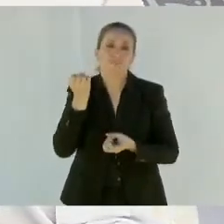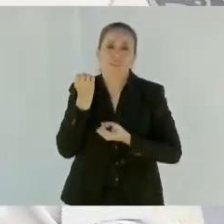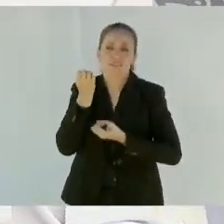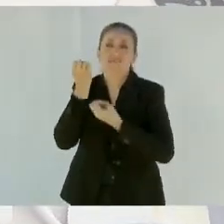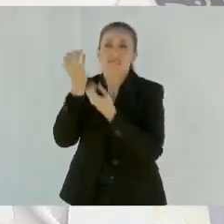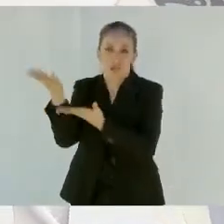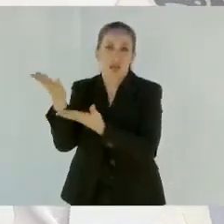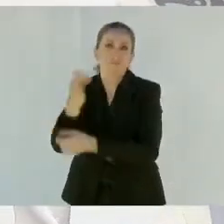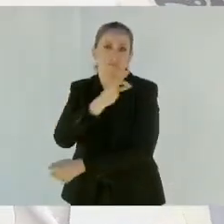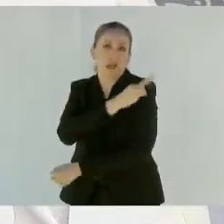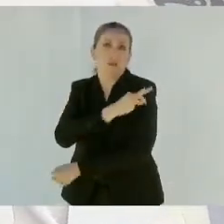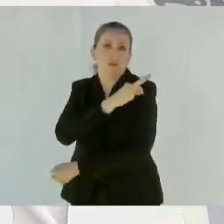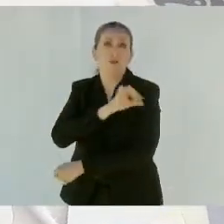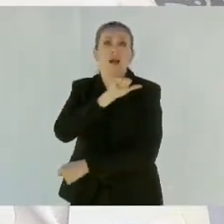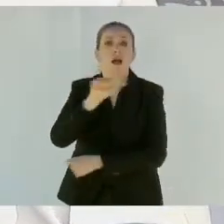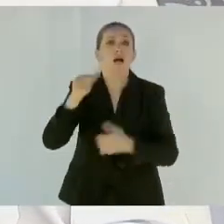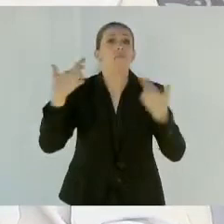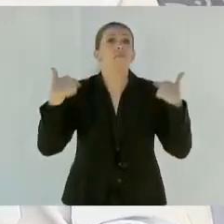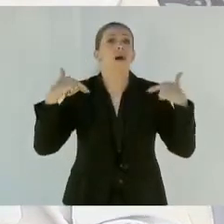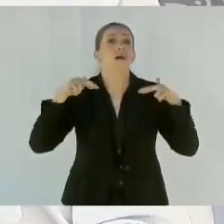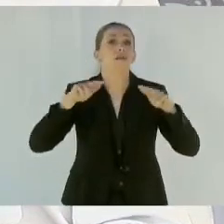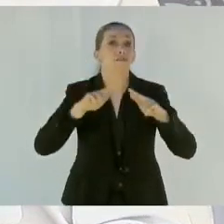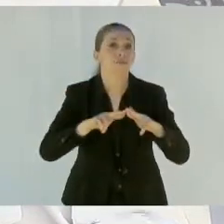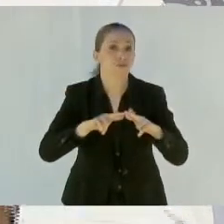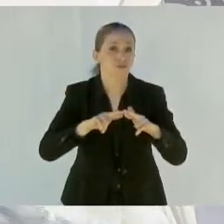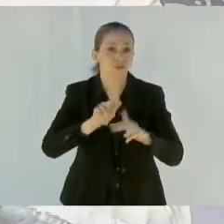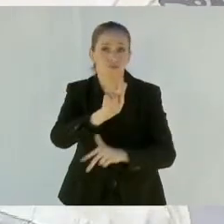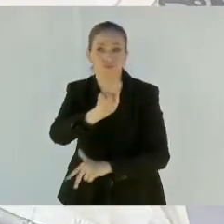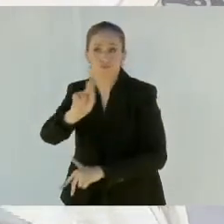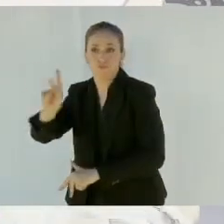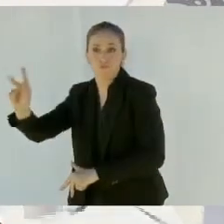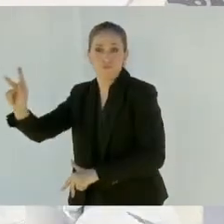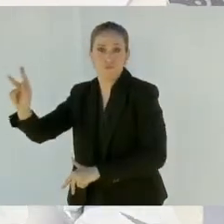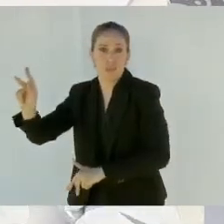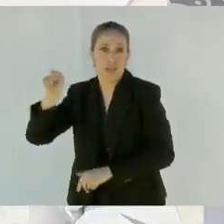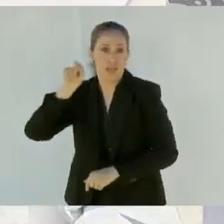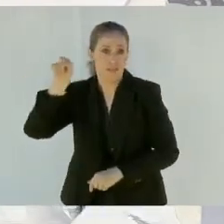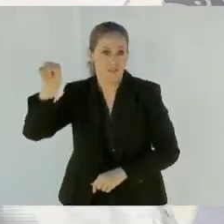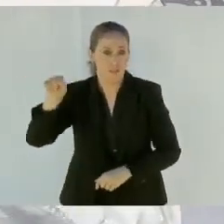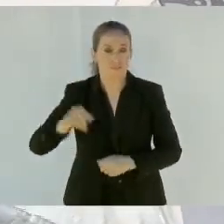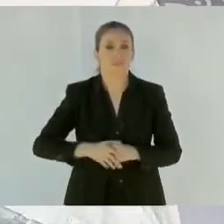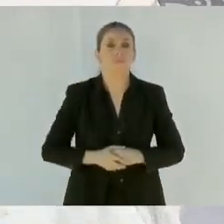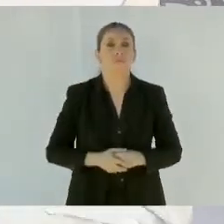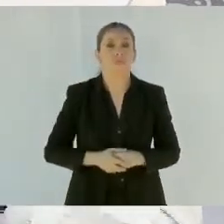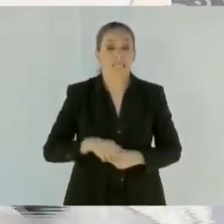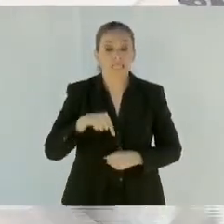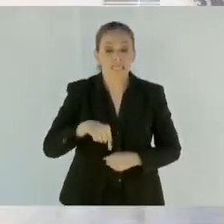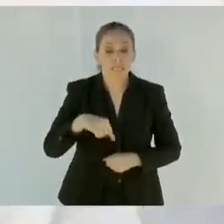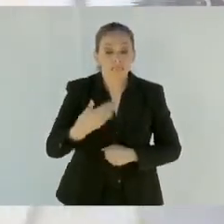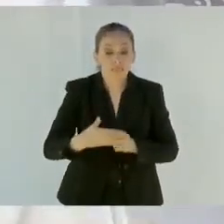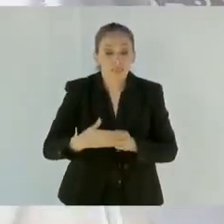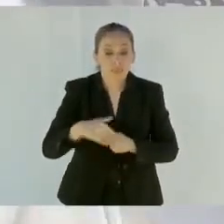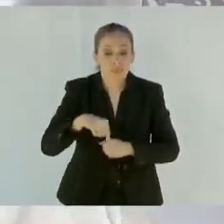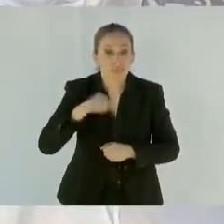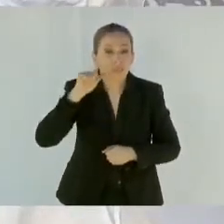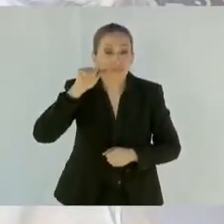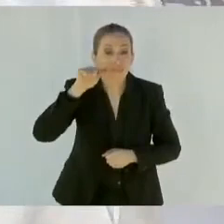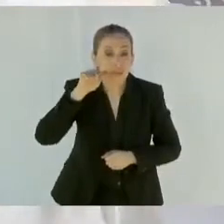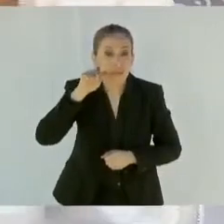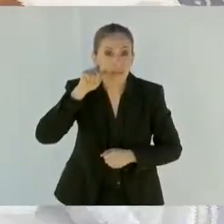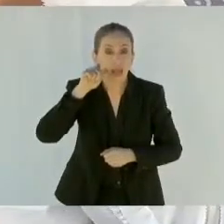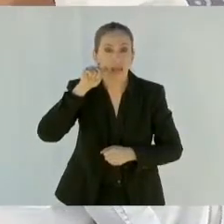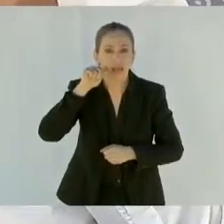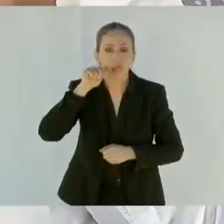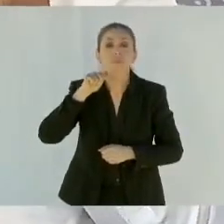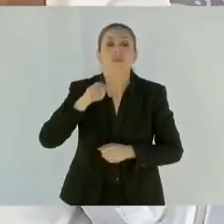estamos haciendo, a los maestros de Campeche. La primera dosis en este fin de semana y en 21 días